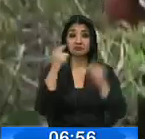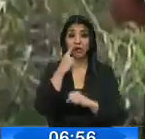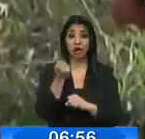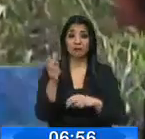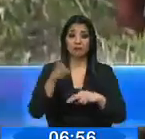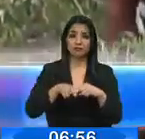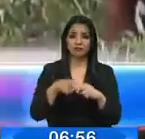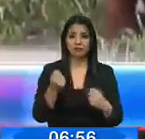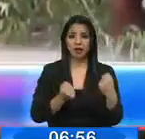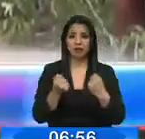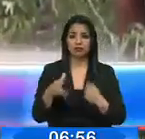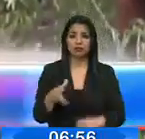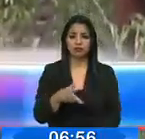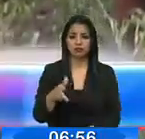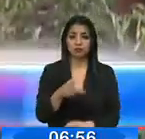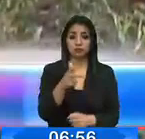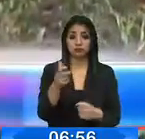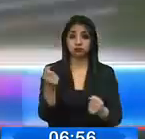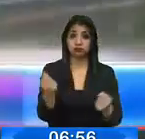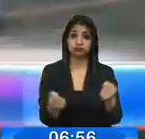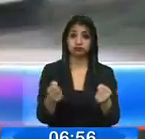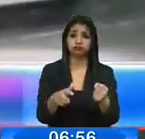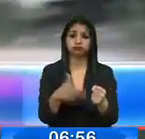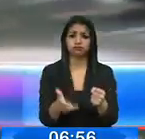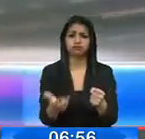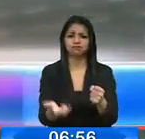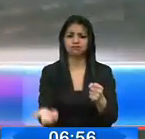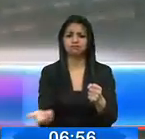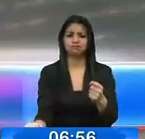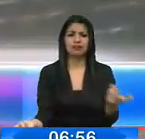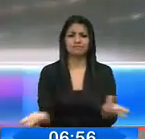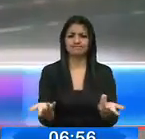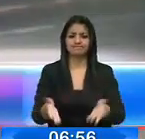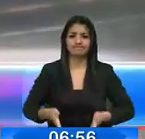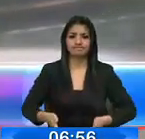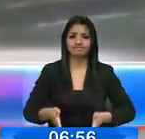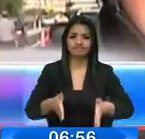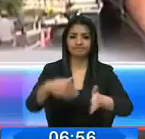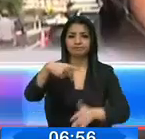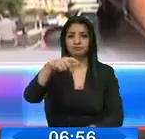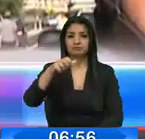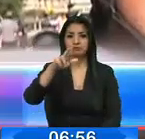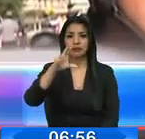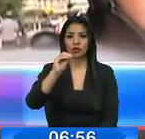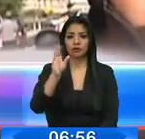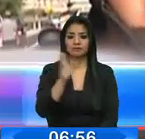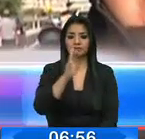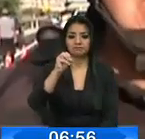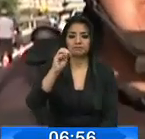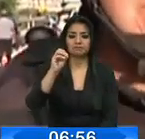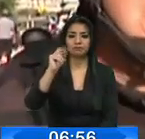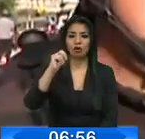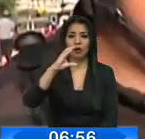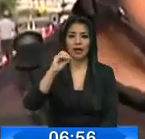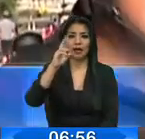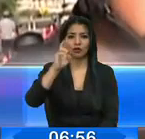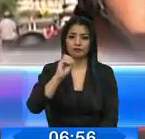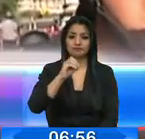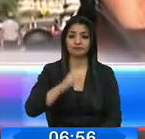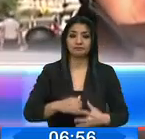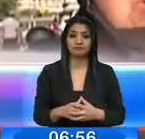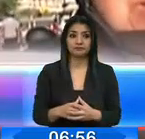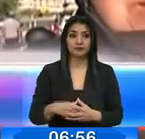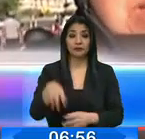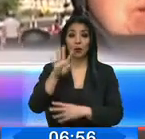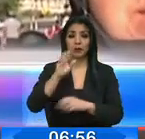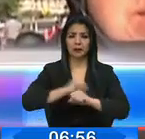automotor habría caído hasta el fondo de una quebrada. El accidente sucedió en la ruta Pedro Moncayo. A las 4:15 aproximadamente de la madrugada, la central de